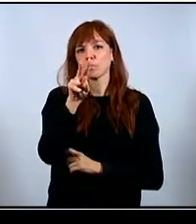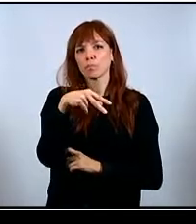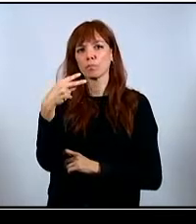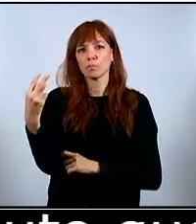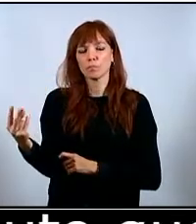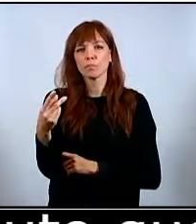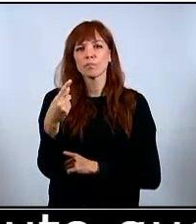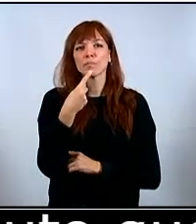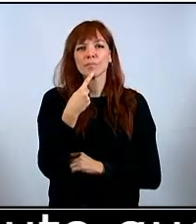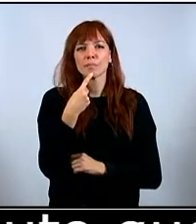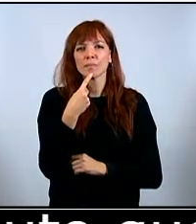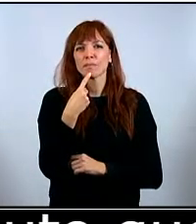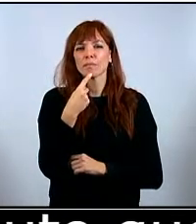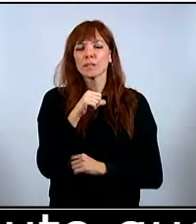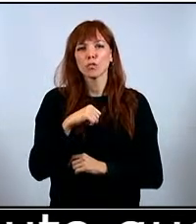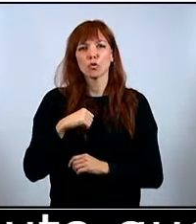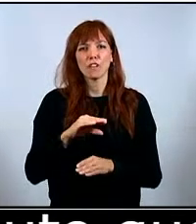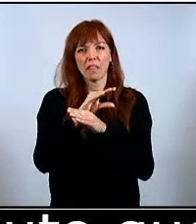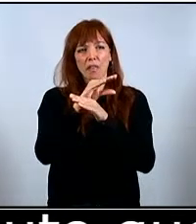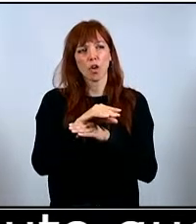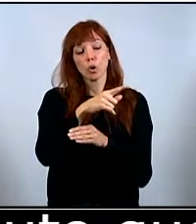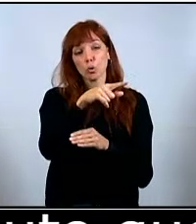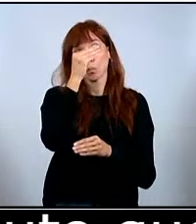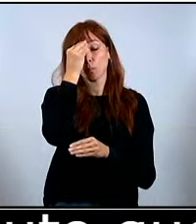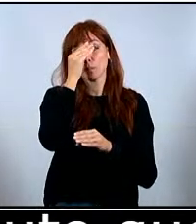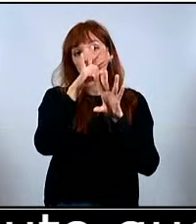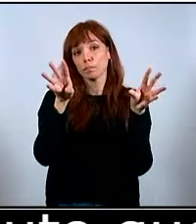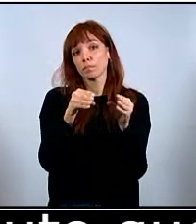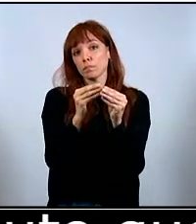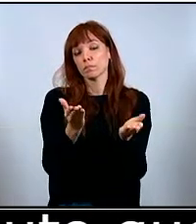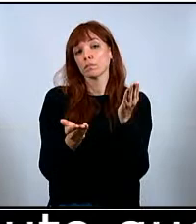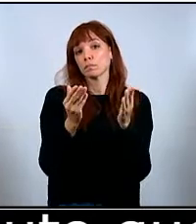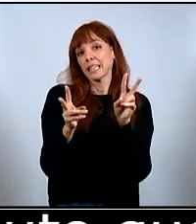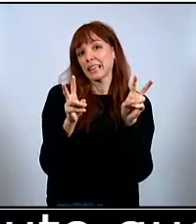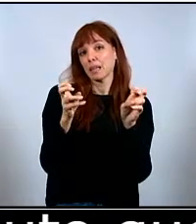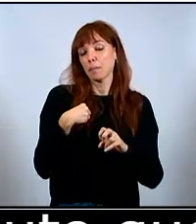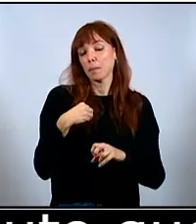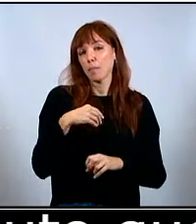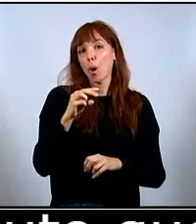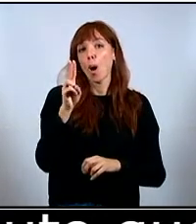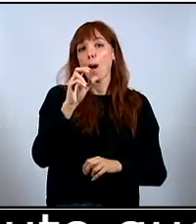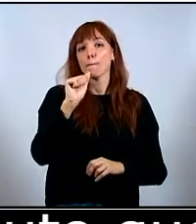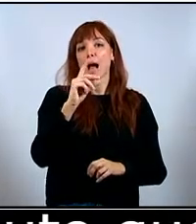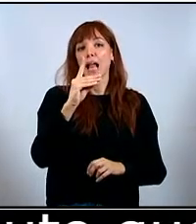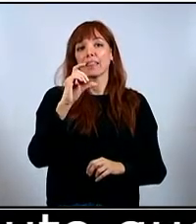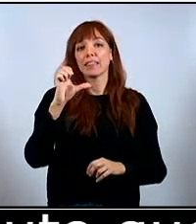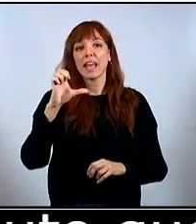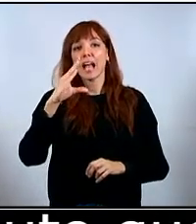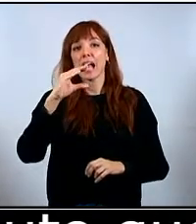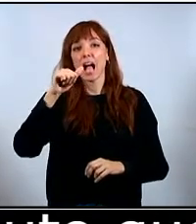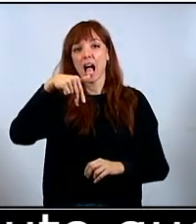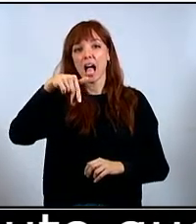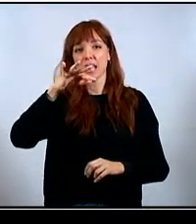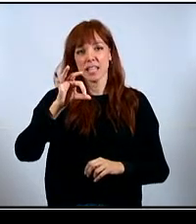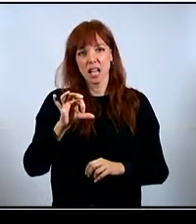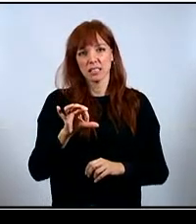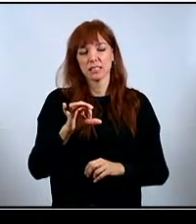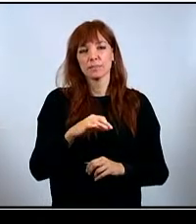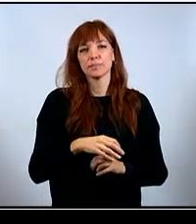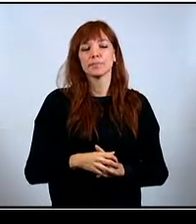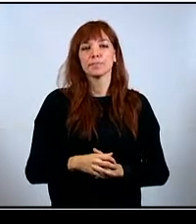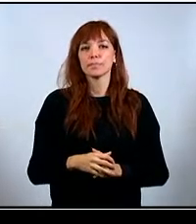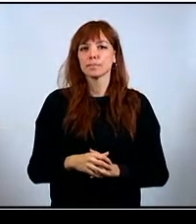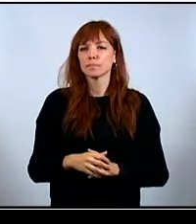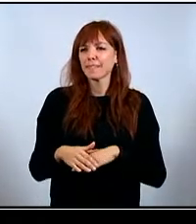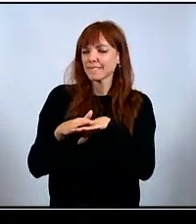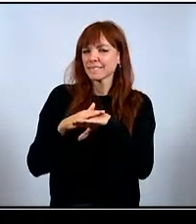la urbanización. Era si nos podía valorar ese tema de Valdecañas. Bien. Perdona porque